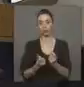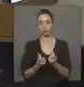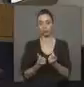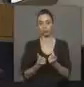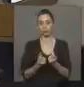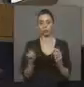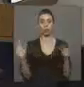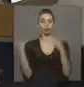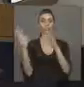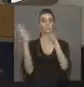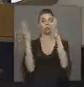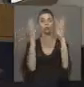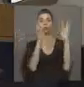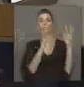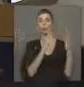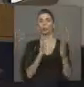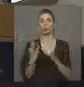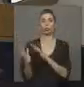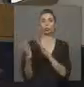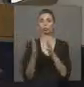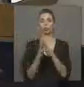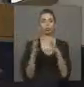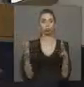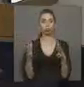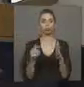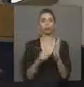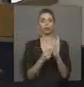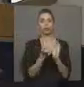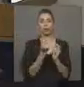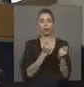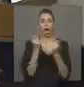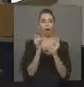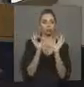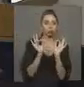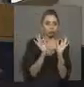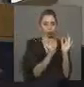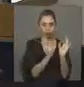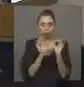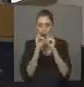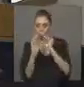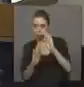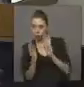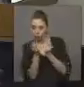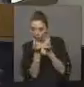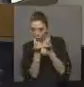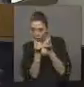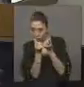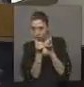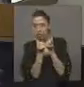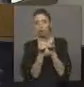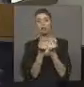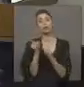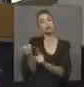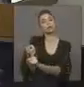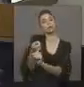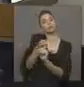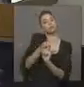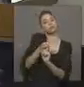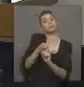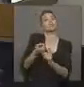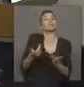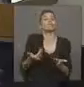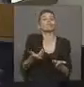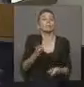muy aplaudido, por su austeridad, su prudencia, por hacerse cargo de la